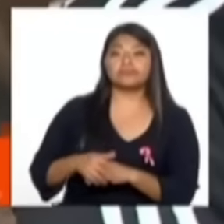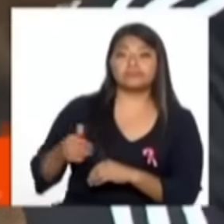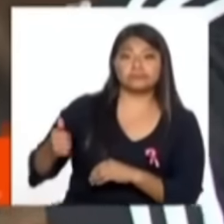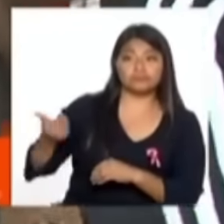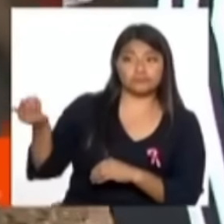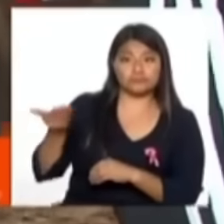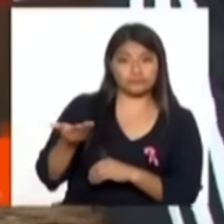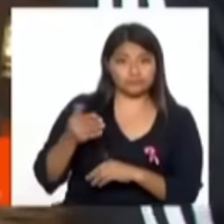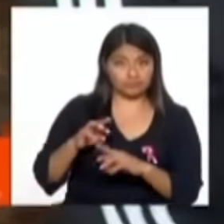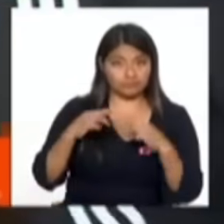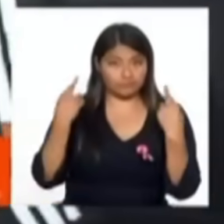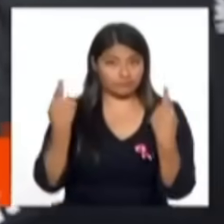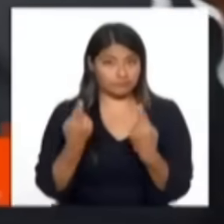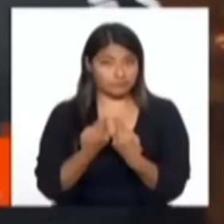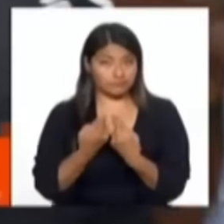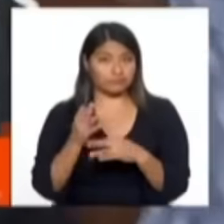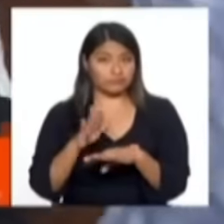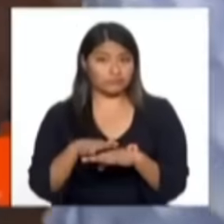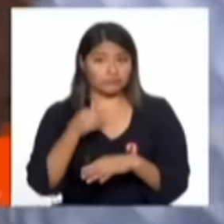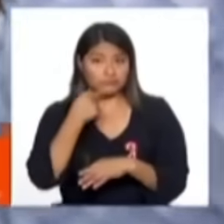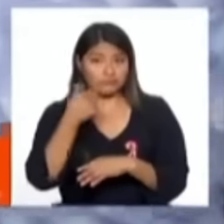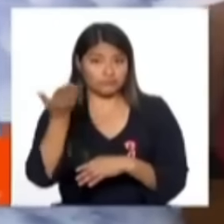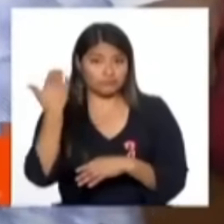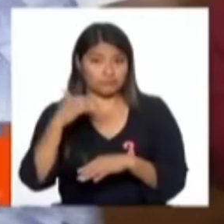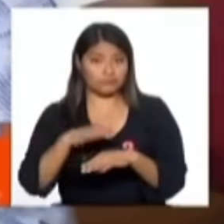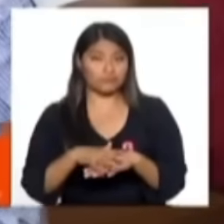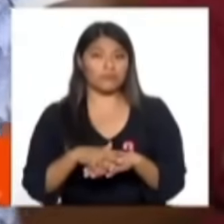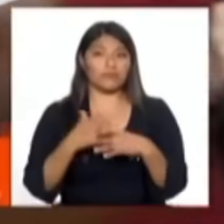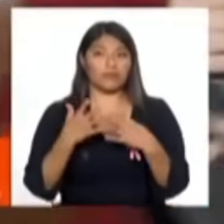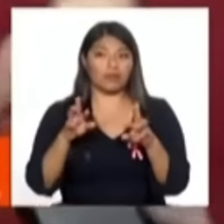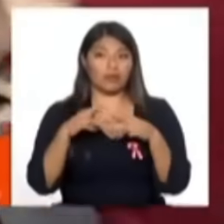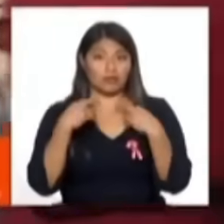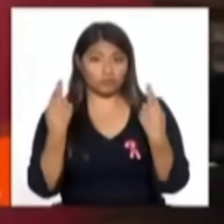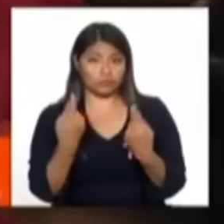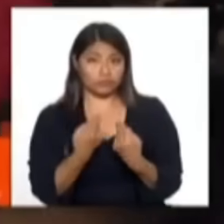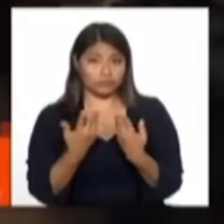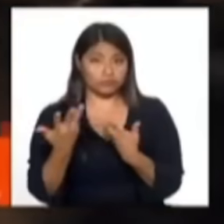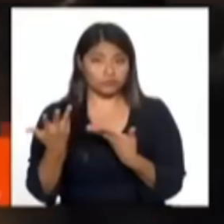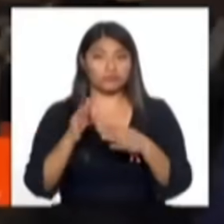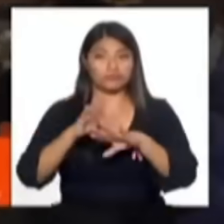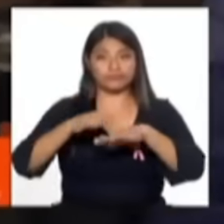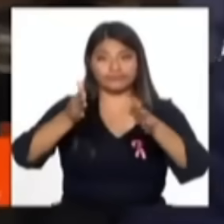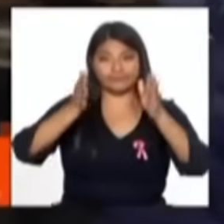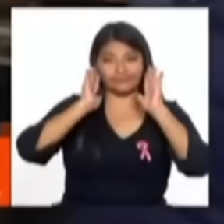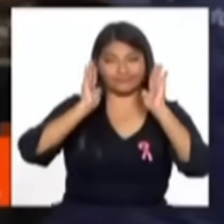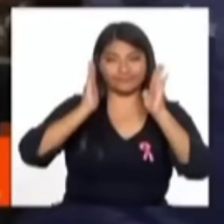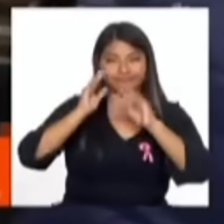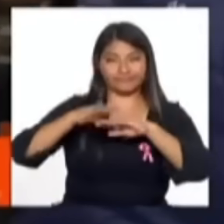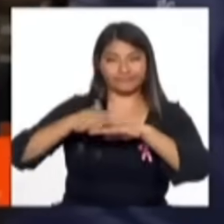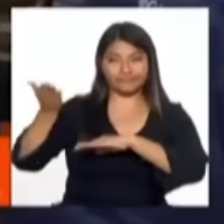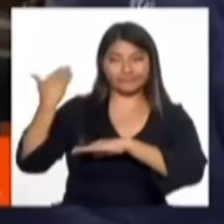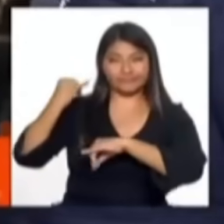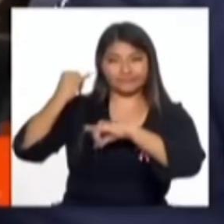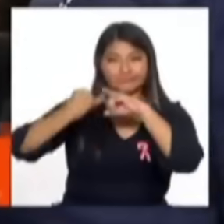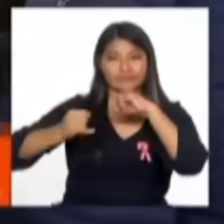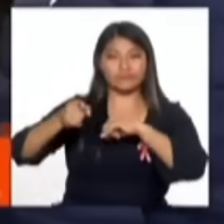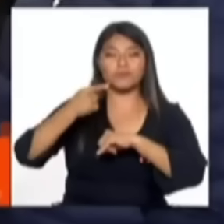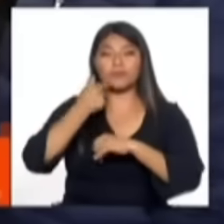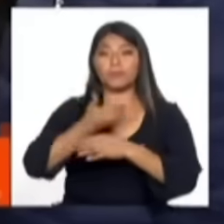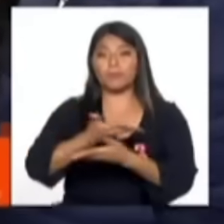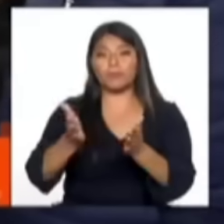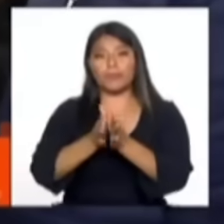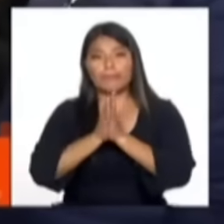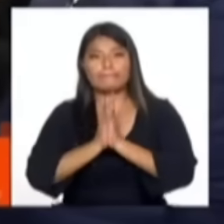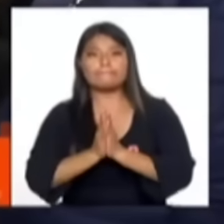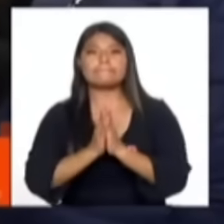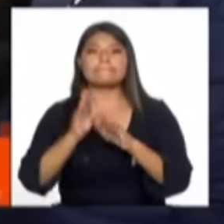apertura, una reunión con la gerencia, han pedido entonces poder reunirse y atención también, nos decían con el último pedido, y es que desean que haya